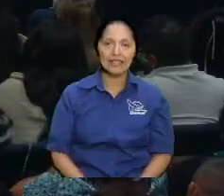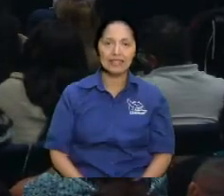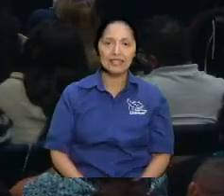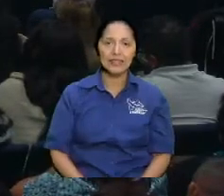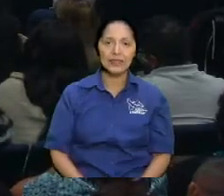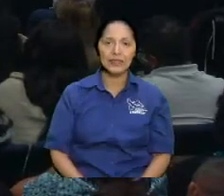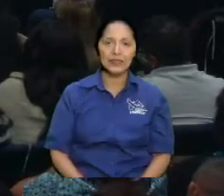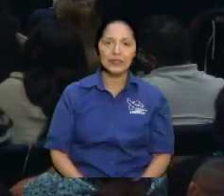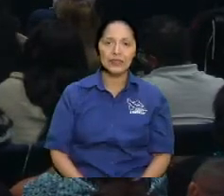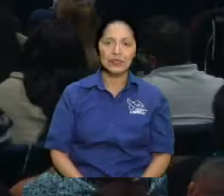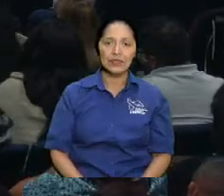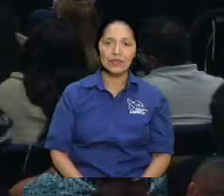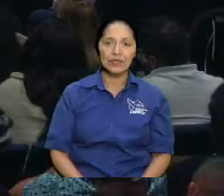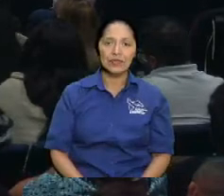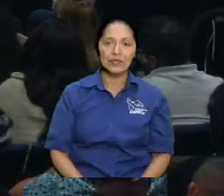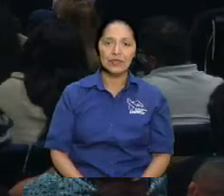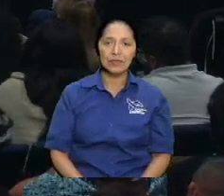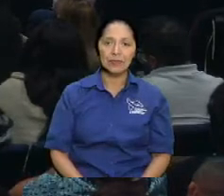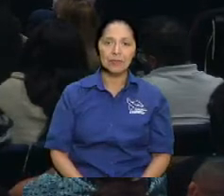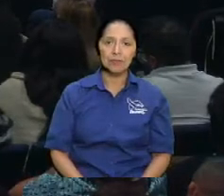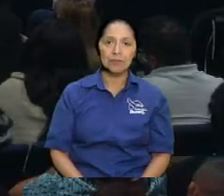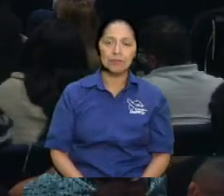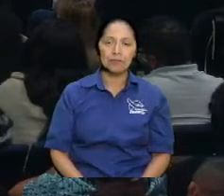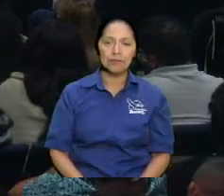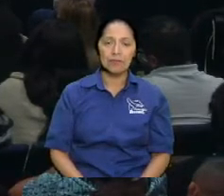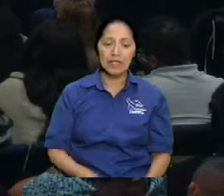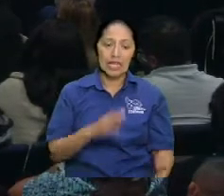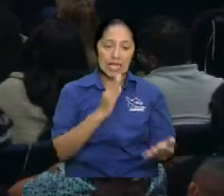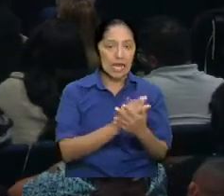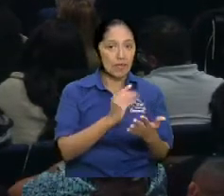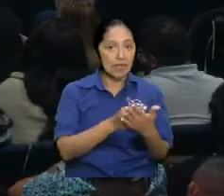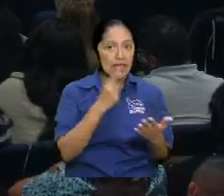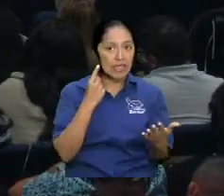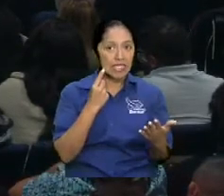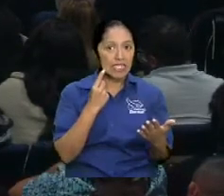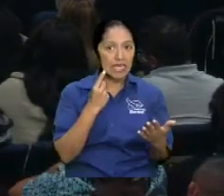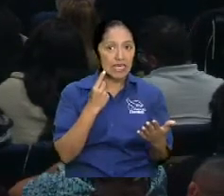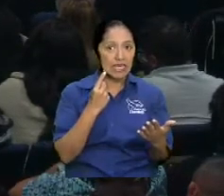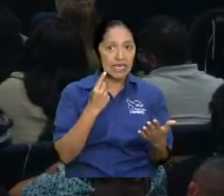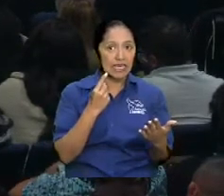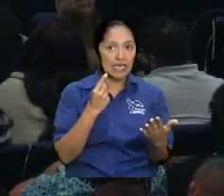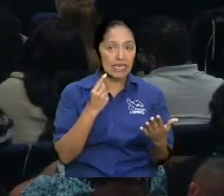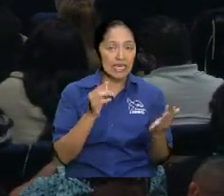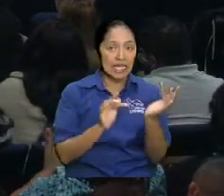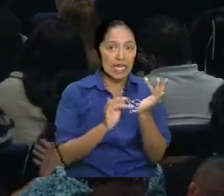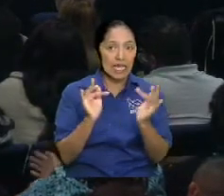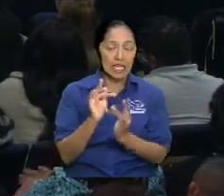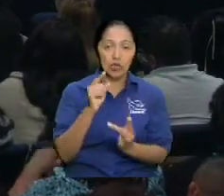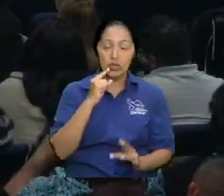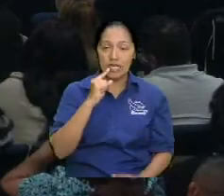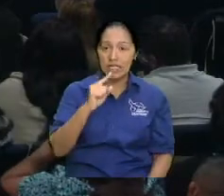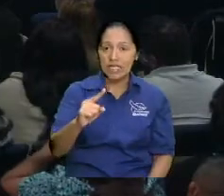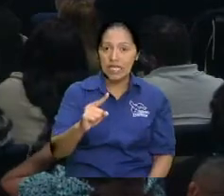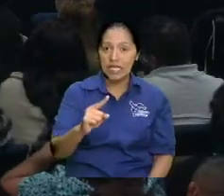A los pobres. ¿Qué dice la Biblia? ¿Siempre qué?